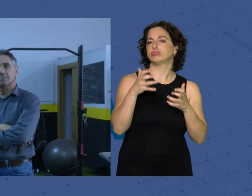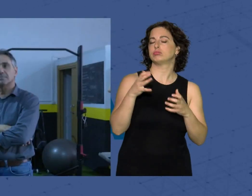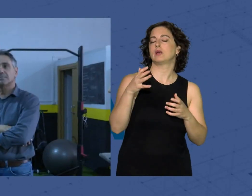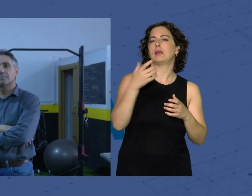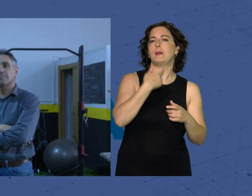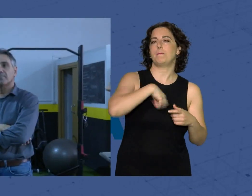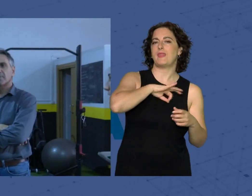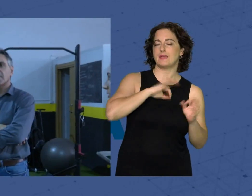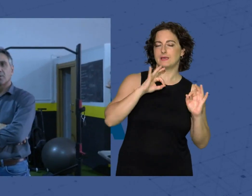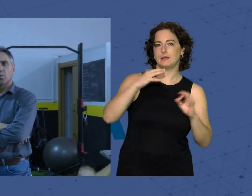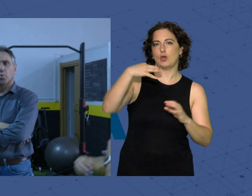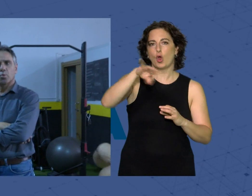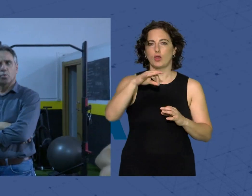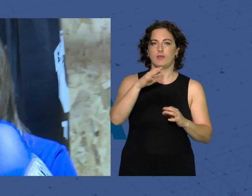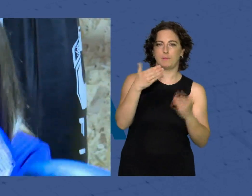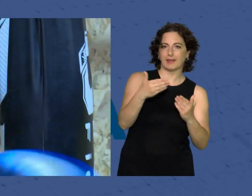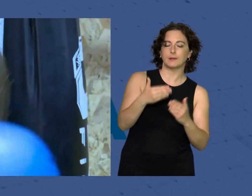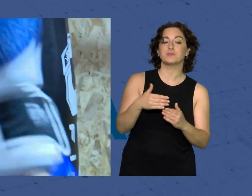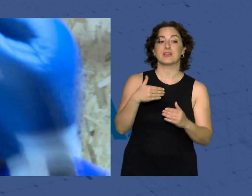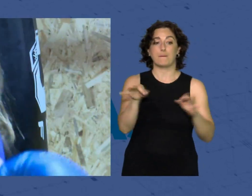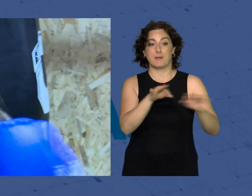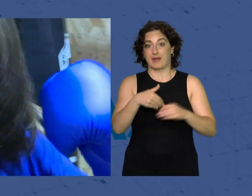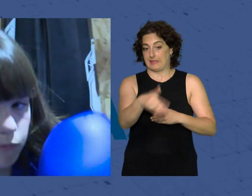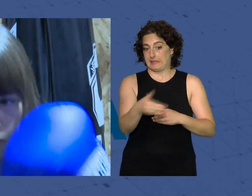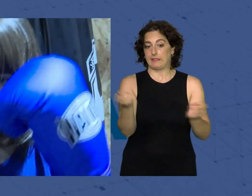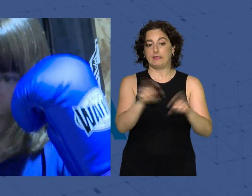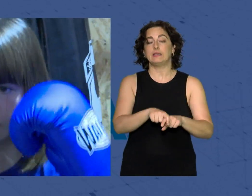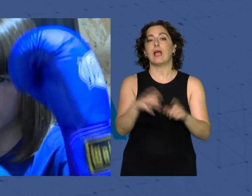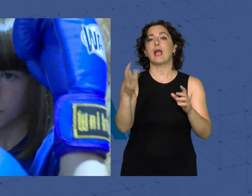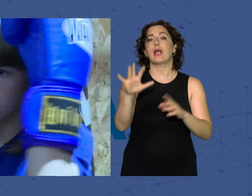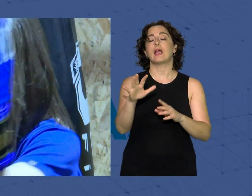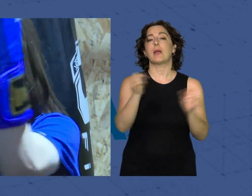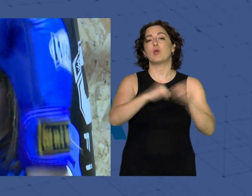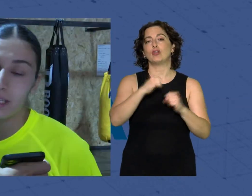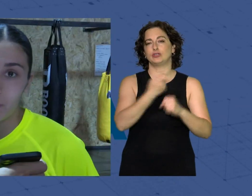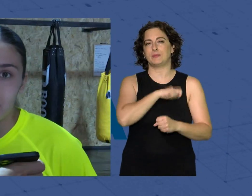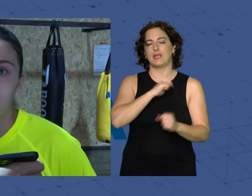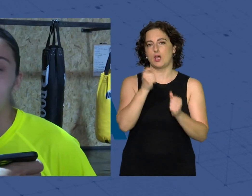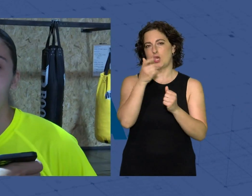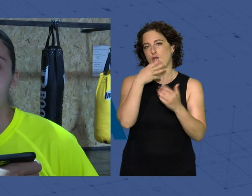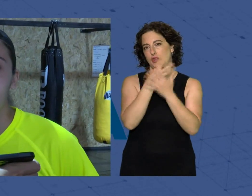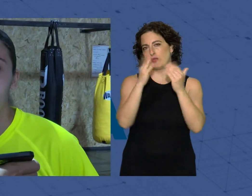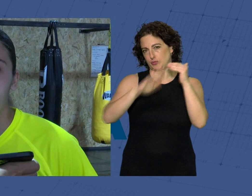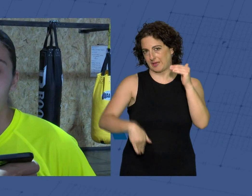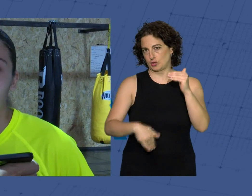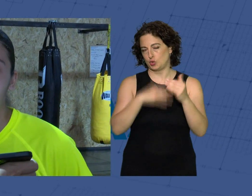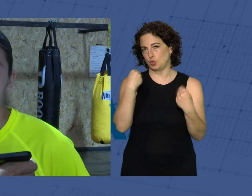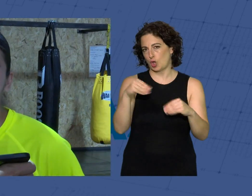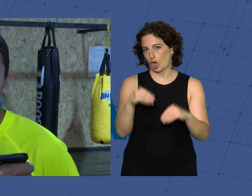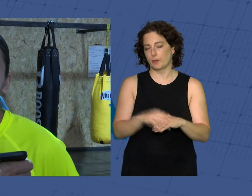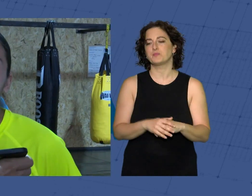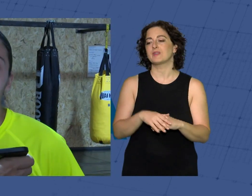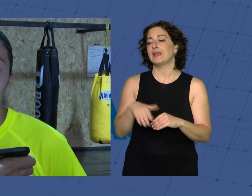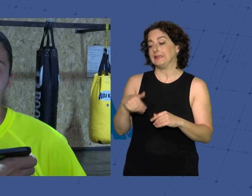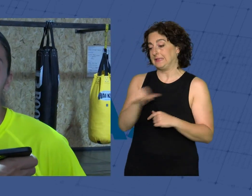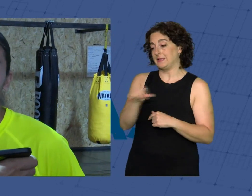oro. Pero esto no para y ya prepara la siguiente cita el Campeonato de España Junior. Y en esta misma semana también se van los menores de